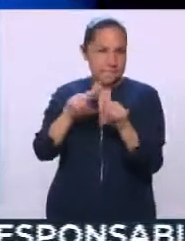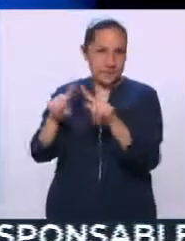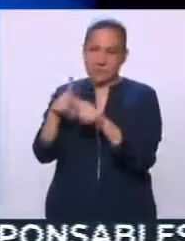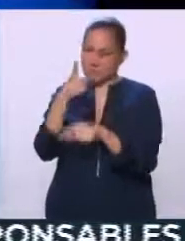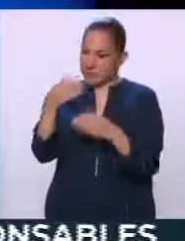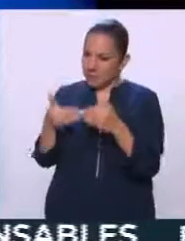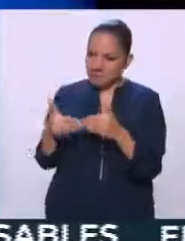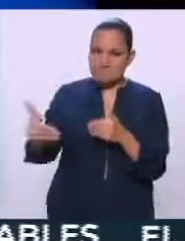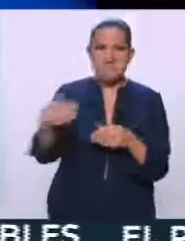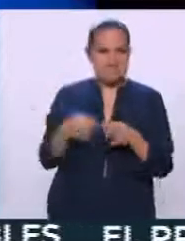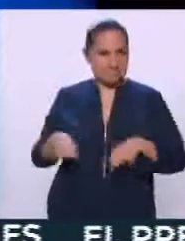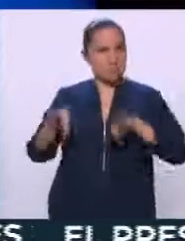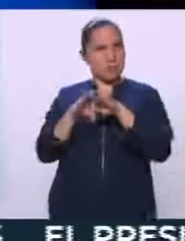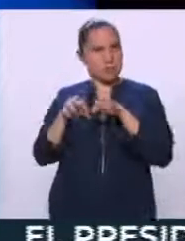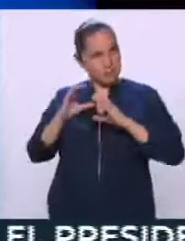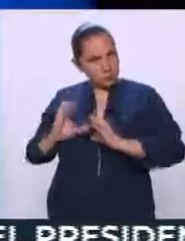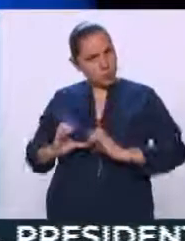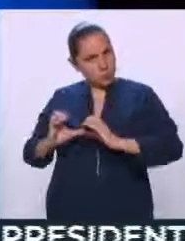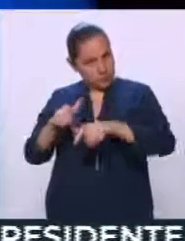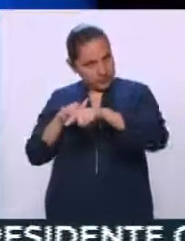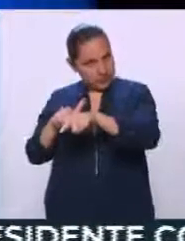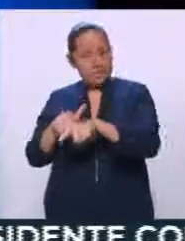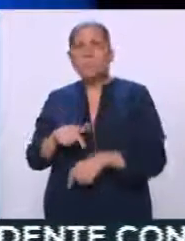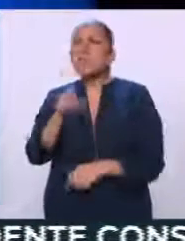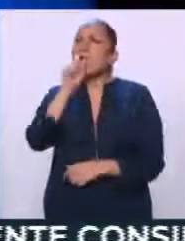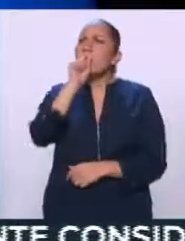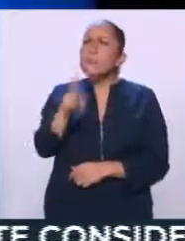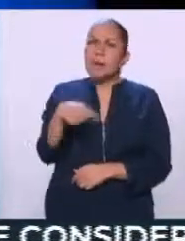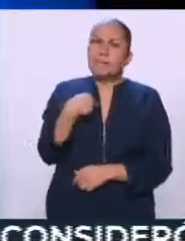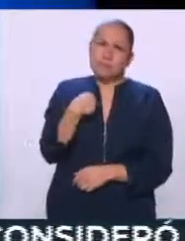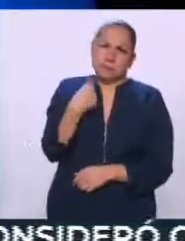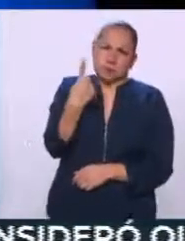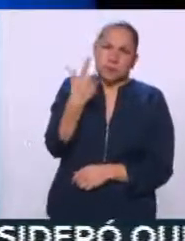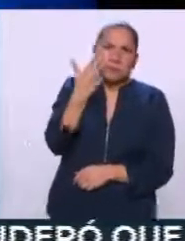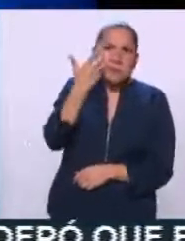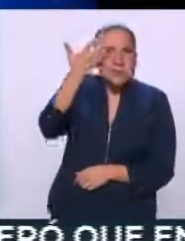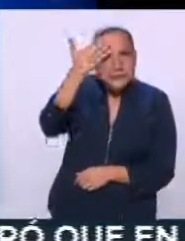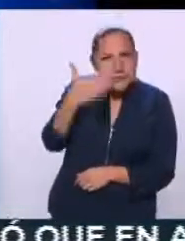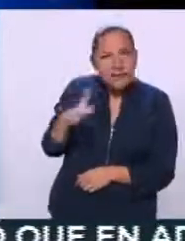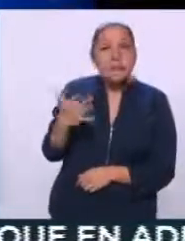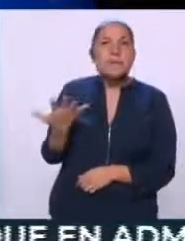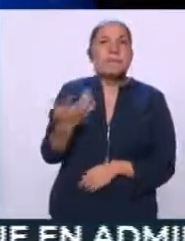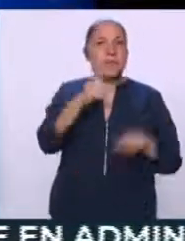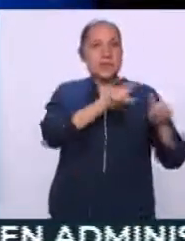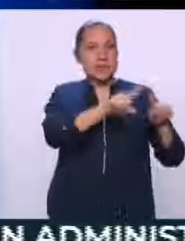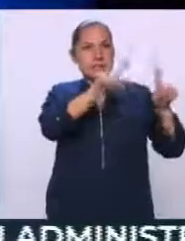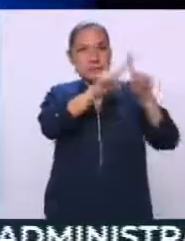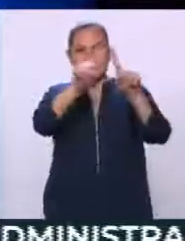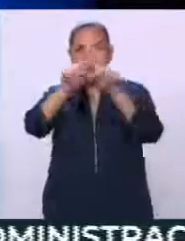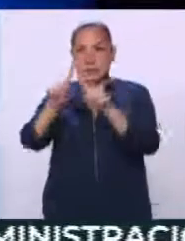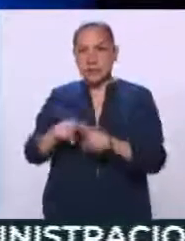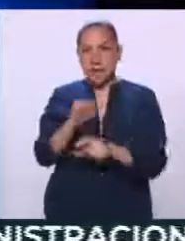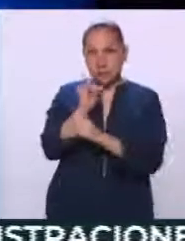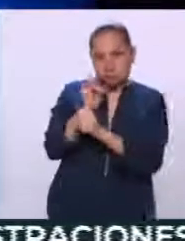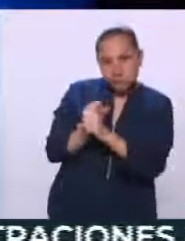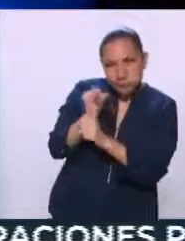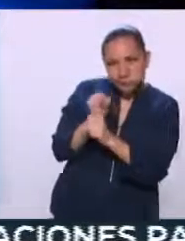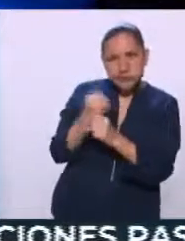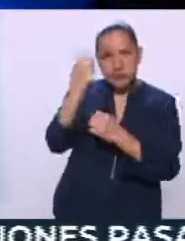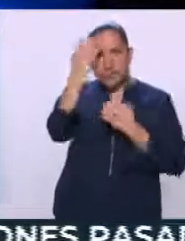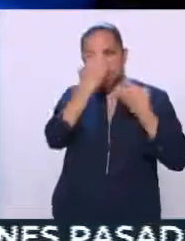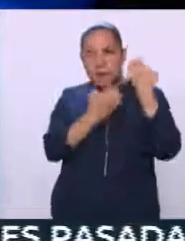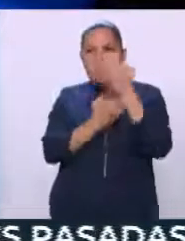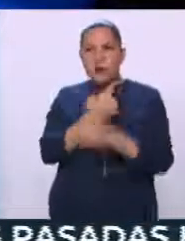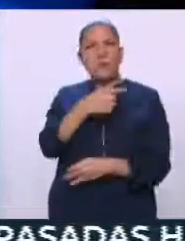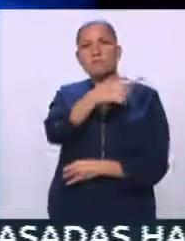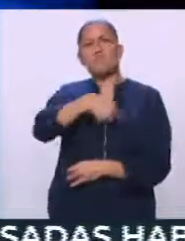que se ha estado diciendo en una contraparte en esta interpretación de lo que está pasando, porque se desestima, por ejemplo,